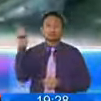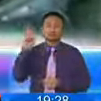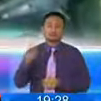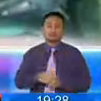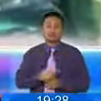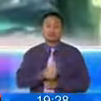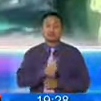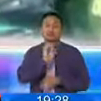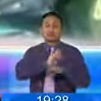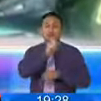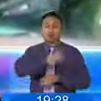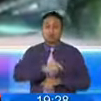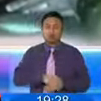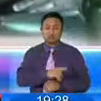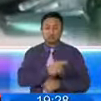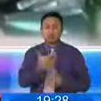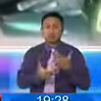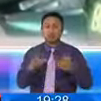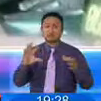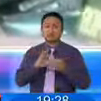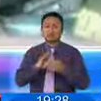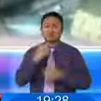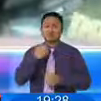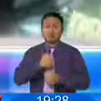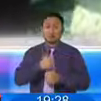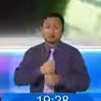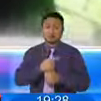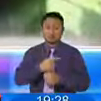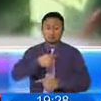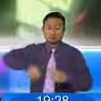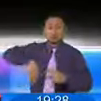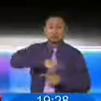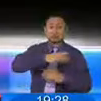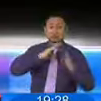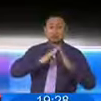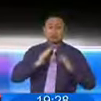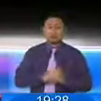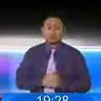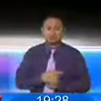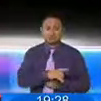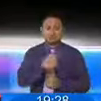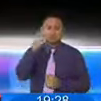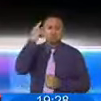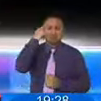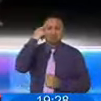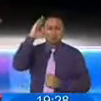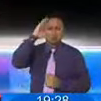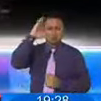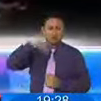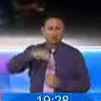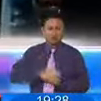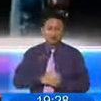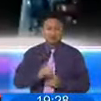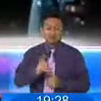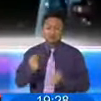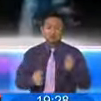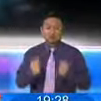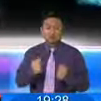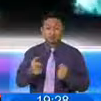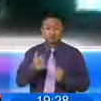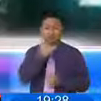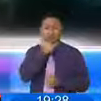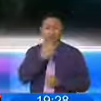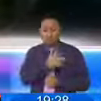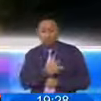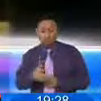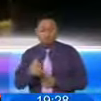otra ecuatoriana. Presumen que eran compañeros de trabajo que estaban regresando a casa. Las hipótesis de la policía, que el auto pequeño invadió vía,